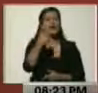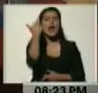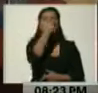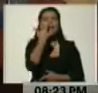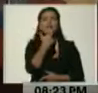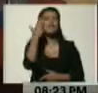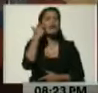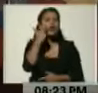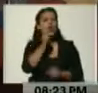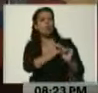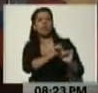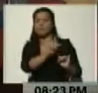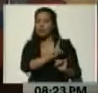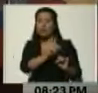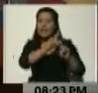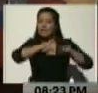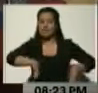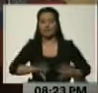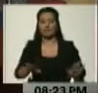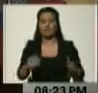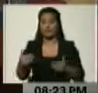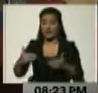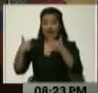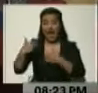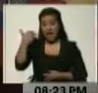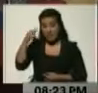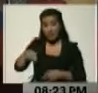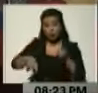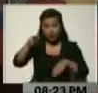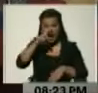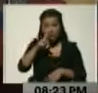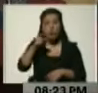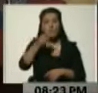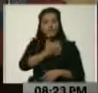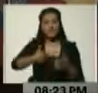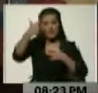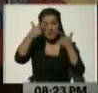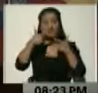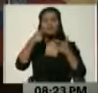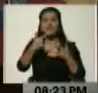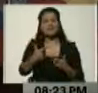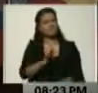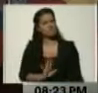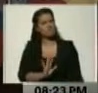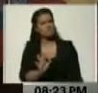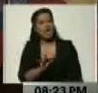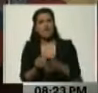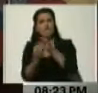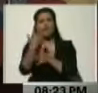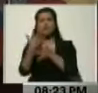Supremo plantea la necesidad de crear el Fondo Monetario Internacional en sustitución del Fondo Monetario Internacional.